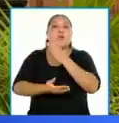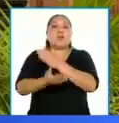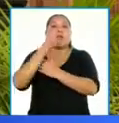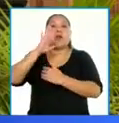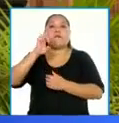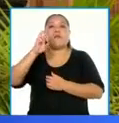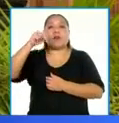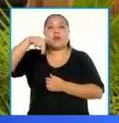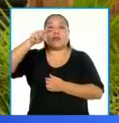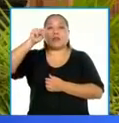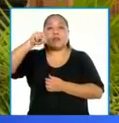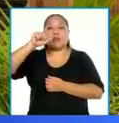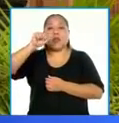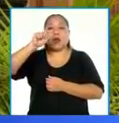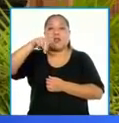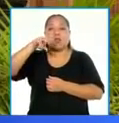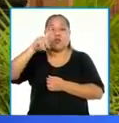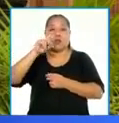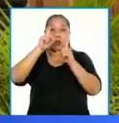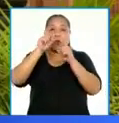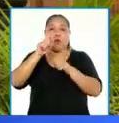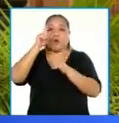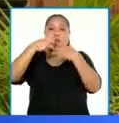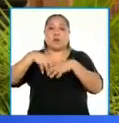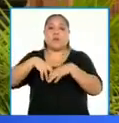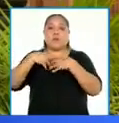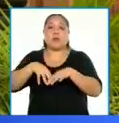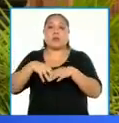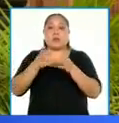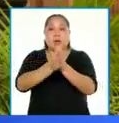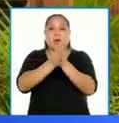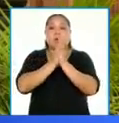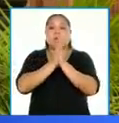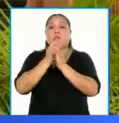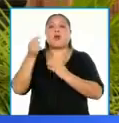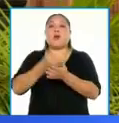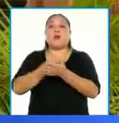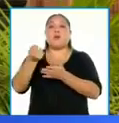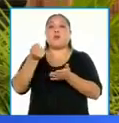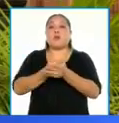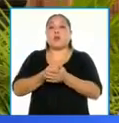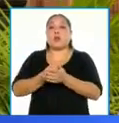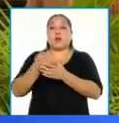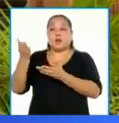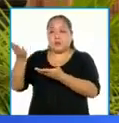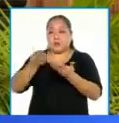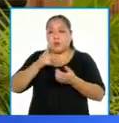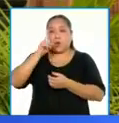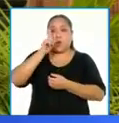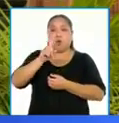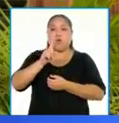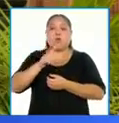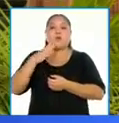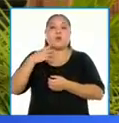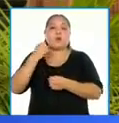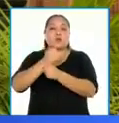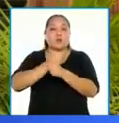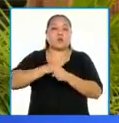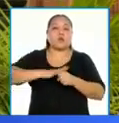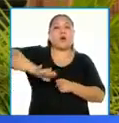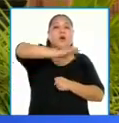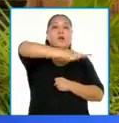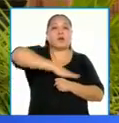Carvalho preguntó por una empresa que había pedido adquirir, importar una para sus trabajadores, no para negocio,